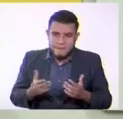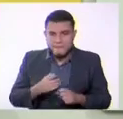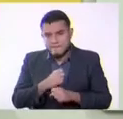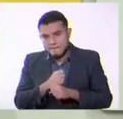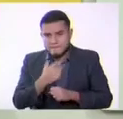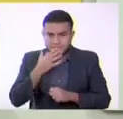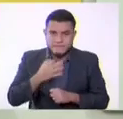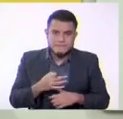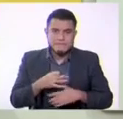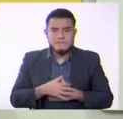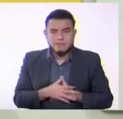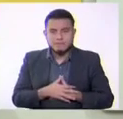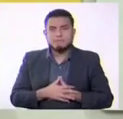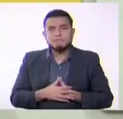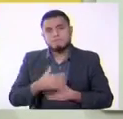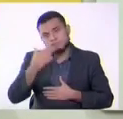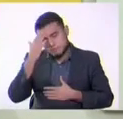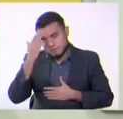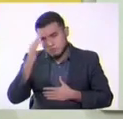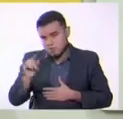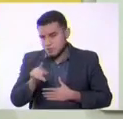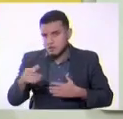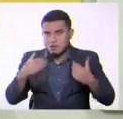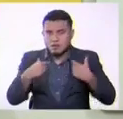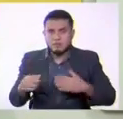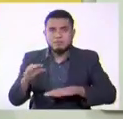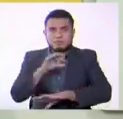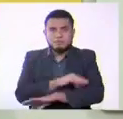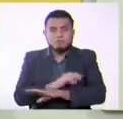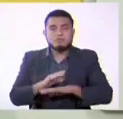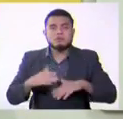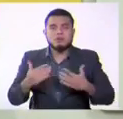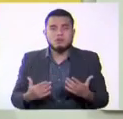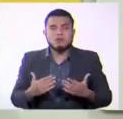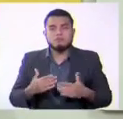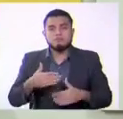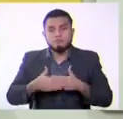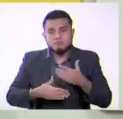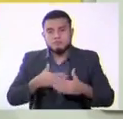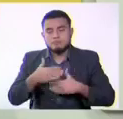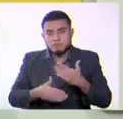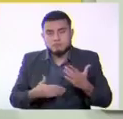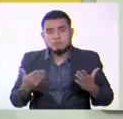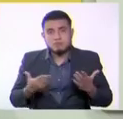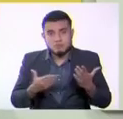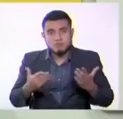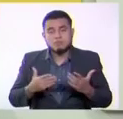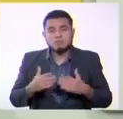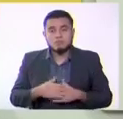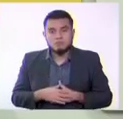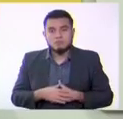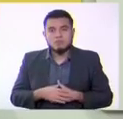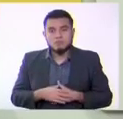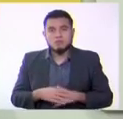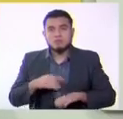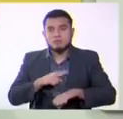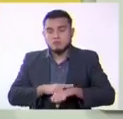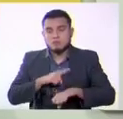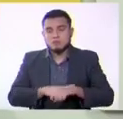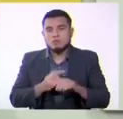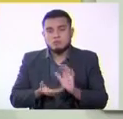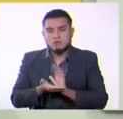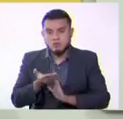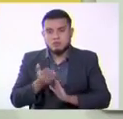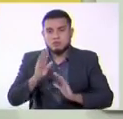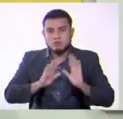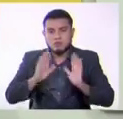cierto, pero sí sé que ustedes tienen la capacidad como para ir poco a poco generando los espacios de desarrollo y de